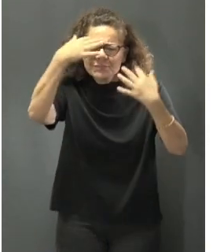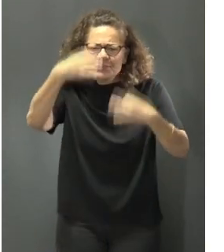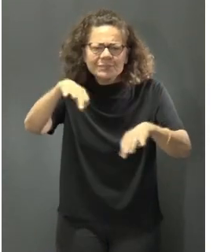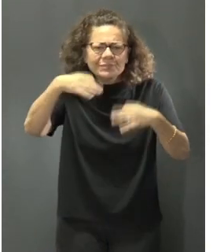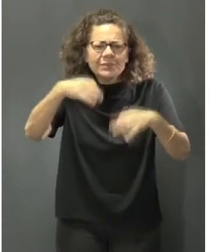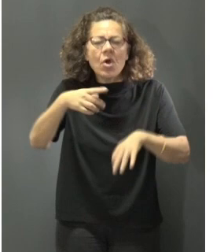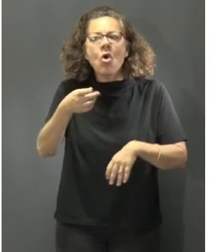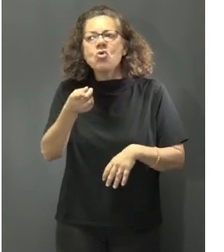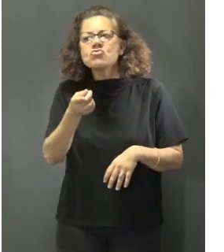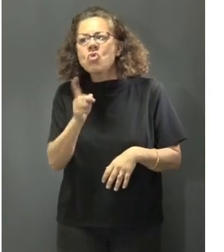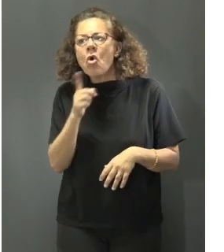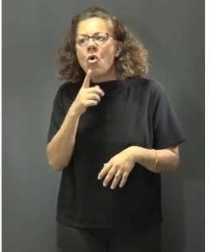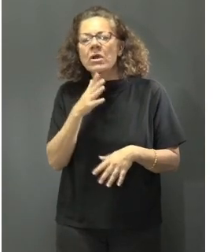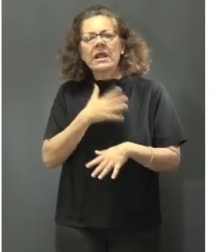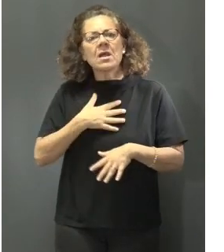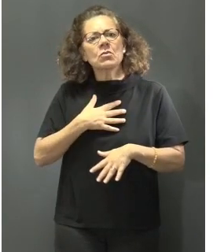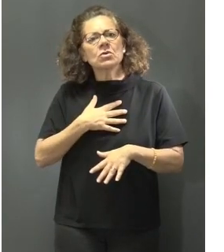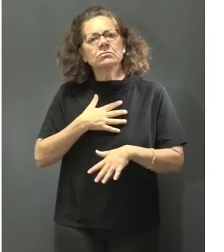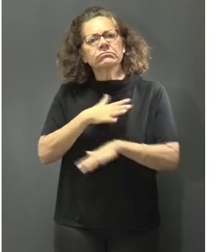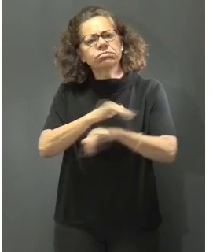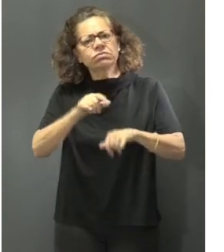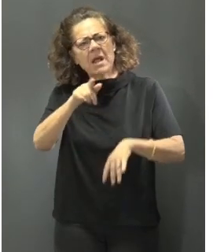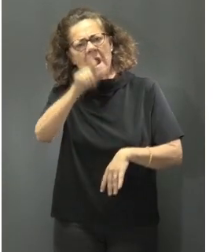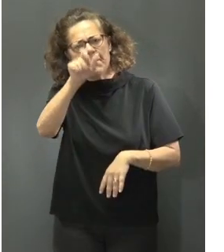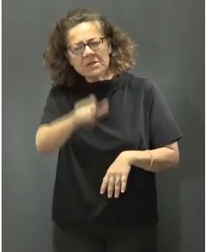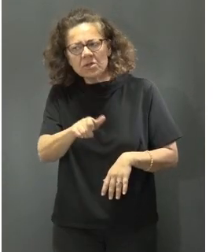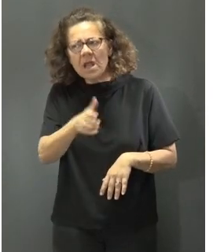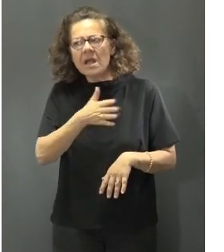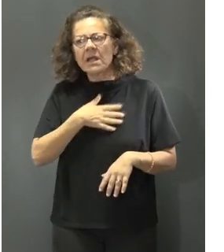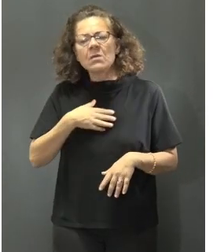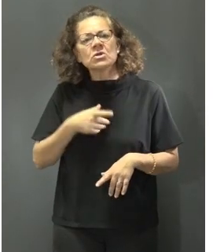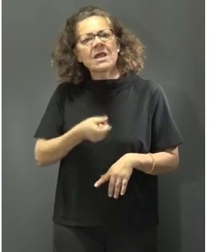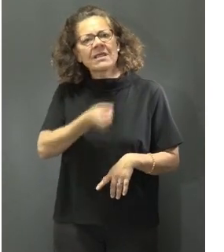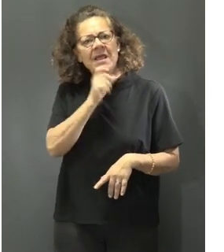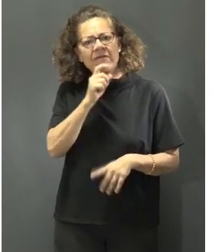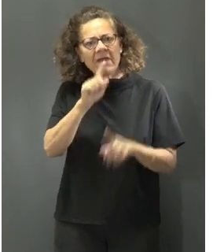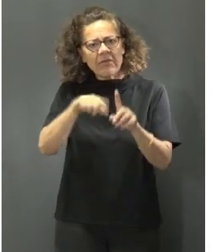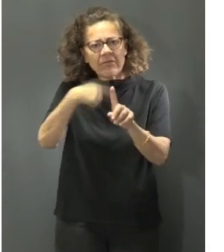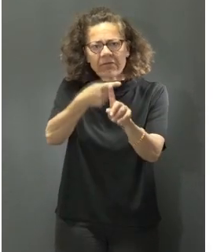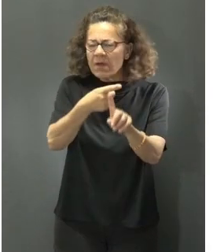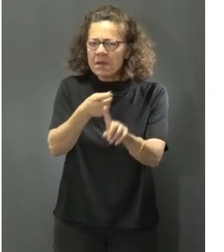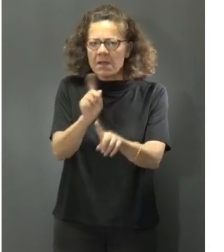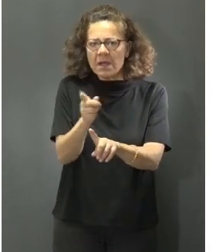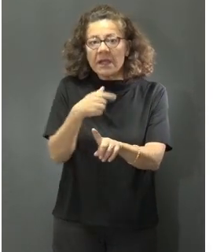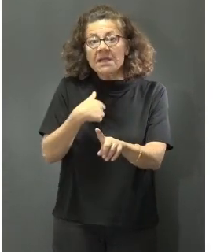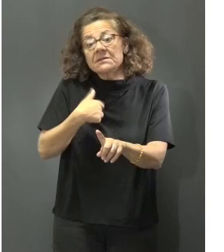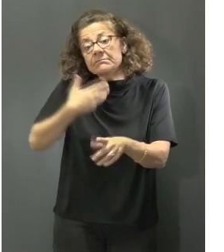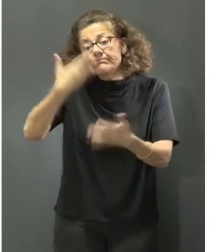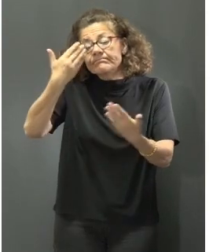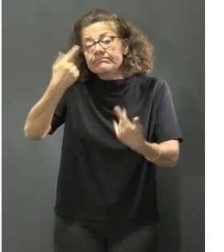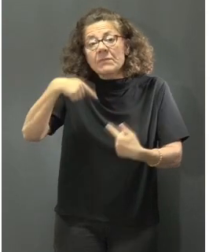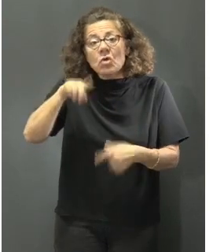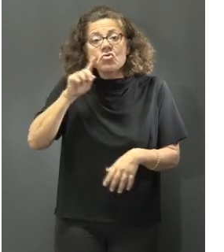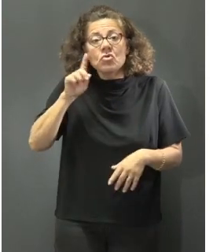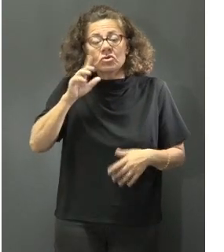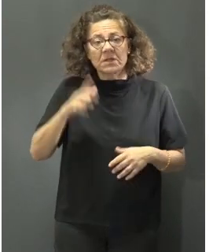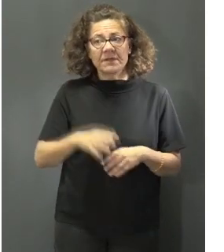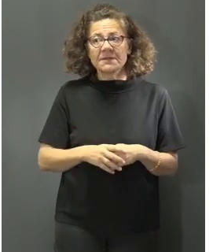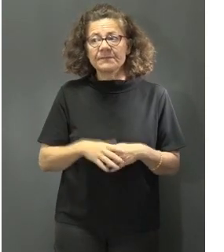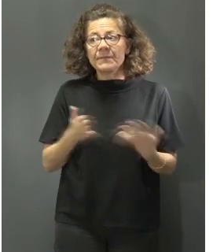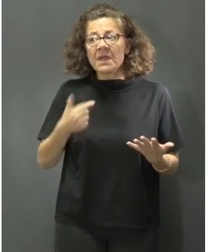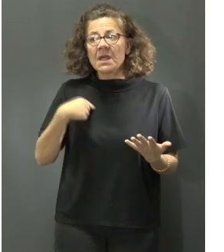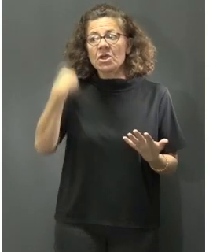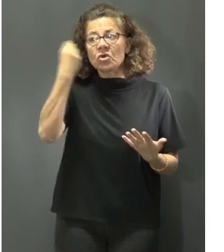es que estemos boicoteando a la persona, que se lo queramos poner más difícil, sino que hay desconocimiento. Y yo